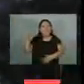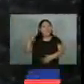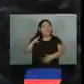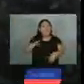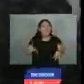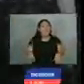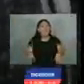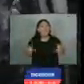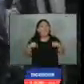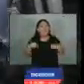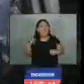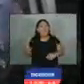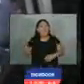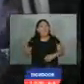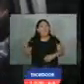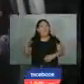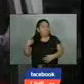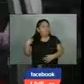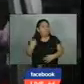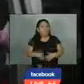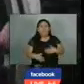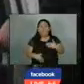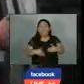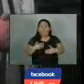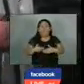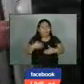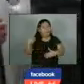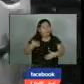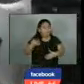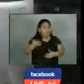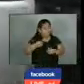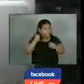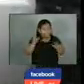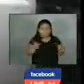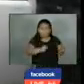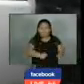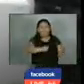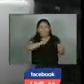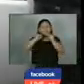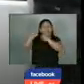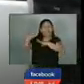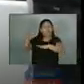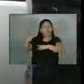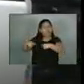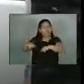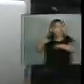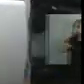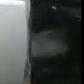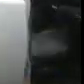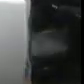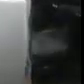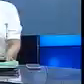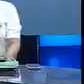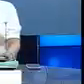tolerar ese tipo de hechos y a llevar a cabo todas las extradiciones que sean posibles para que estos delitos no queden